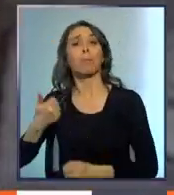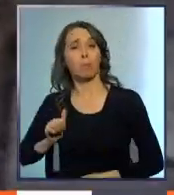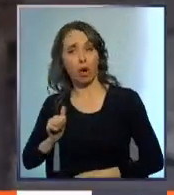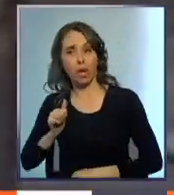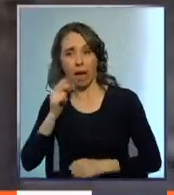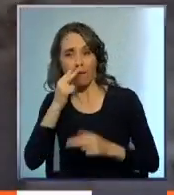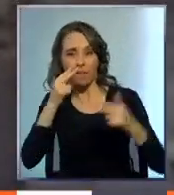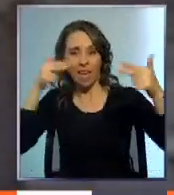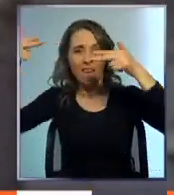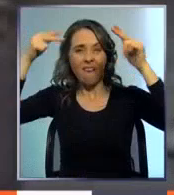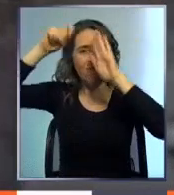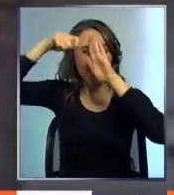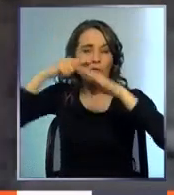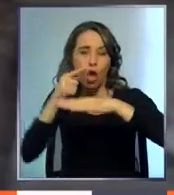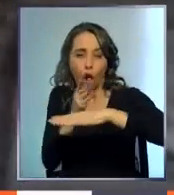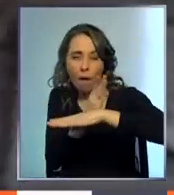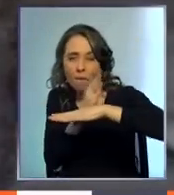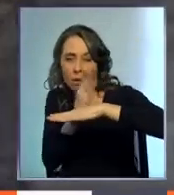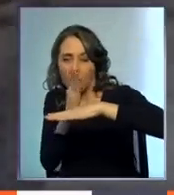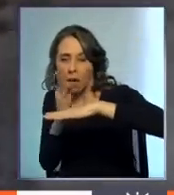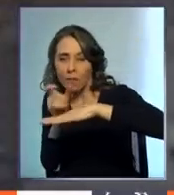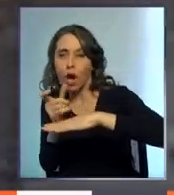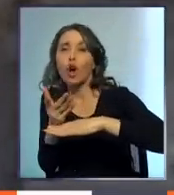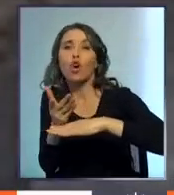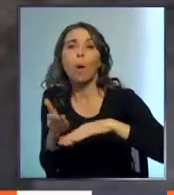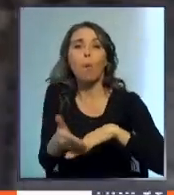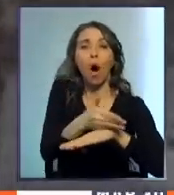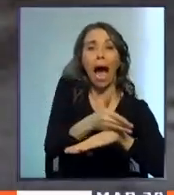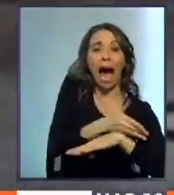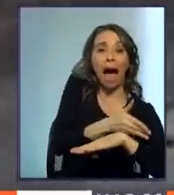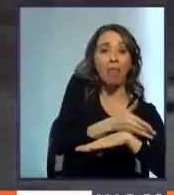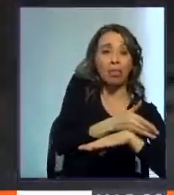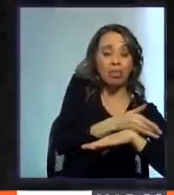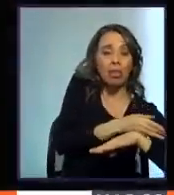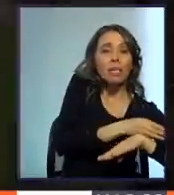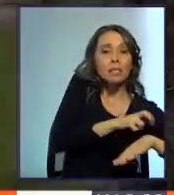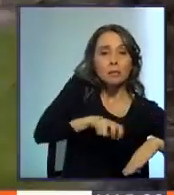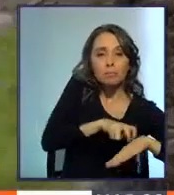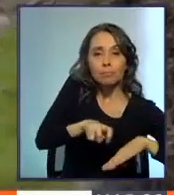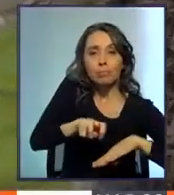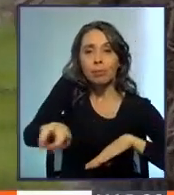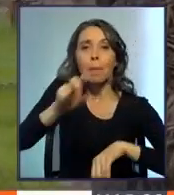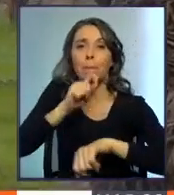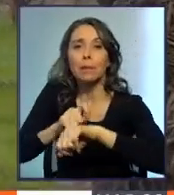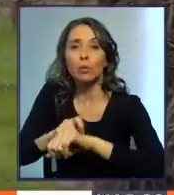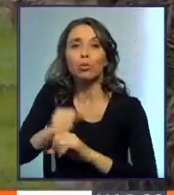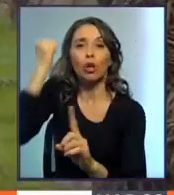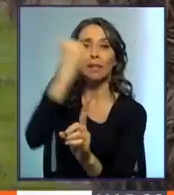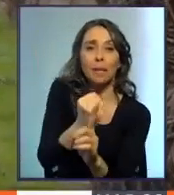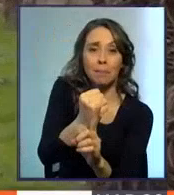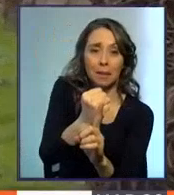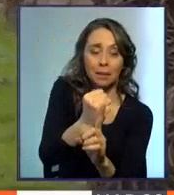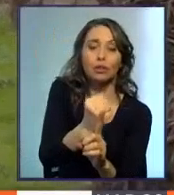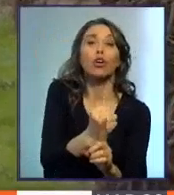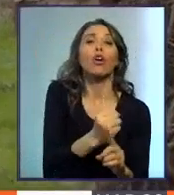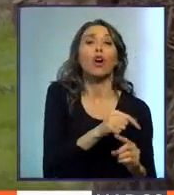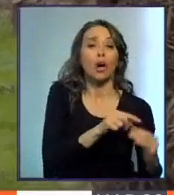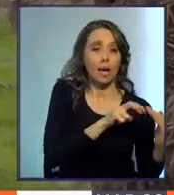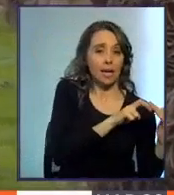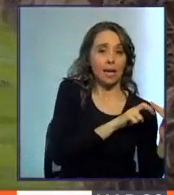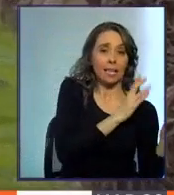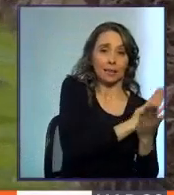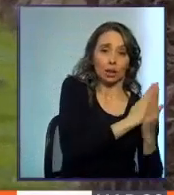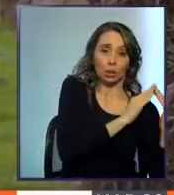de seguridad como esta para reconstruir los minutos previos al homicidio. En su trayecto a su casa, Tomás nunca